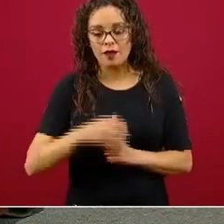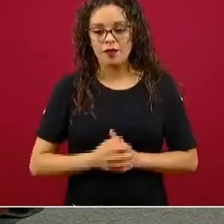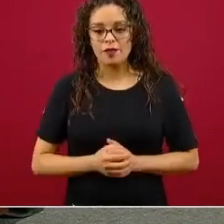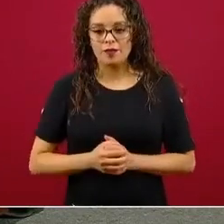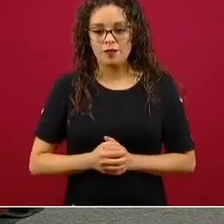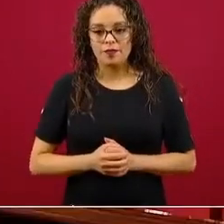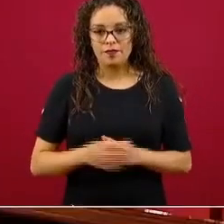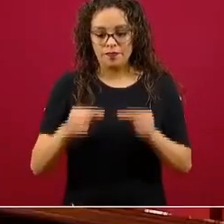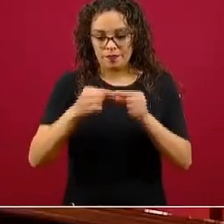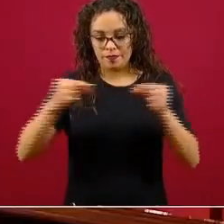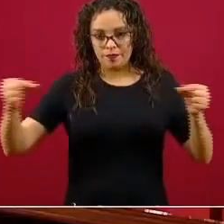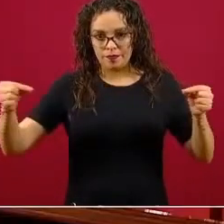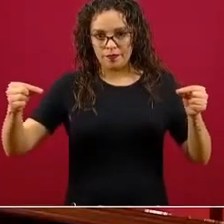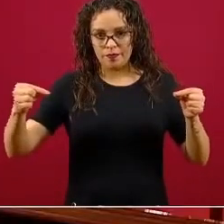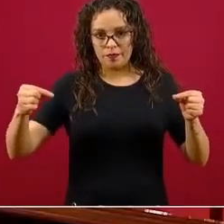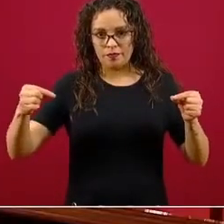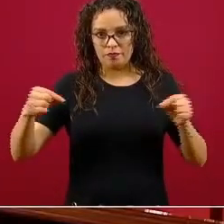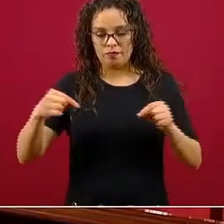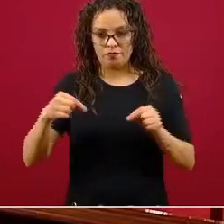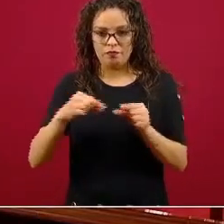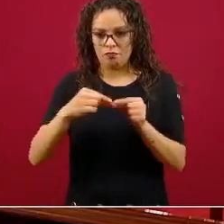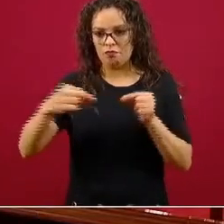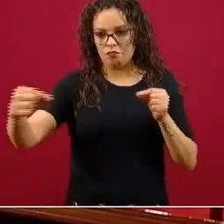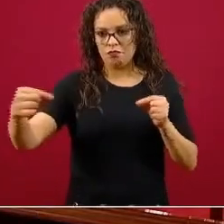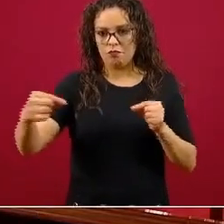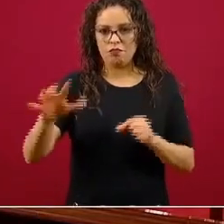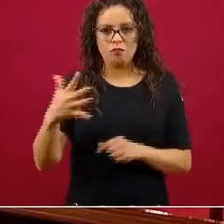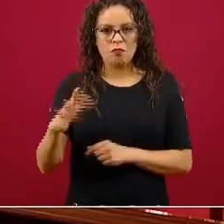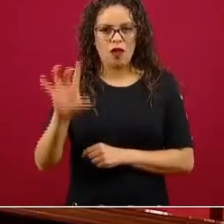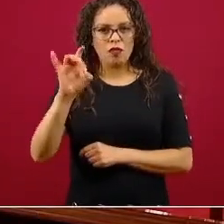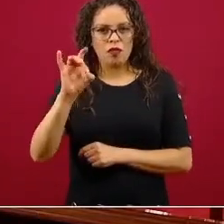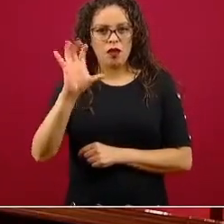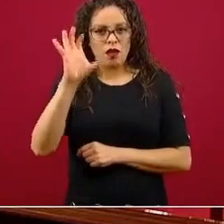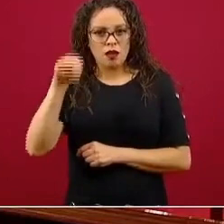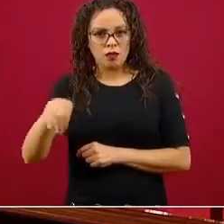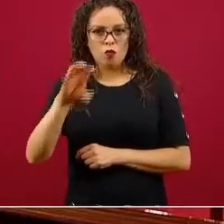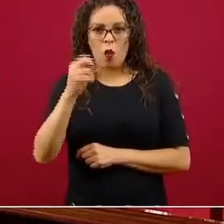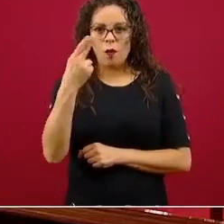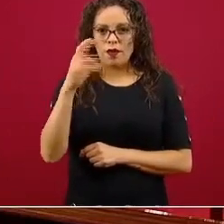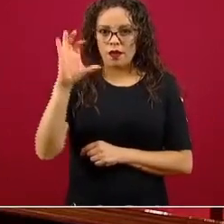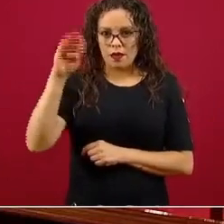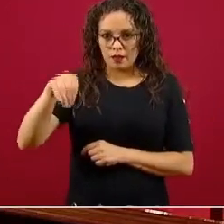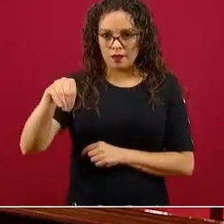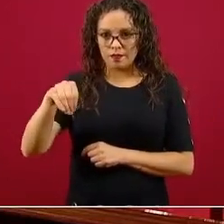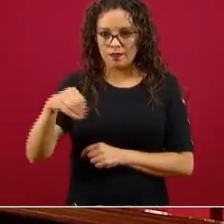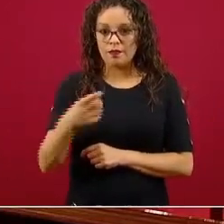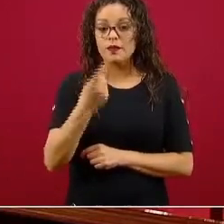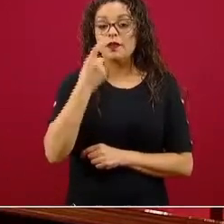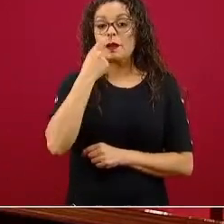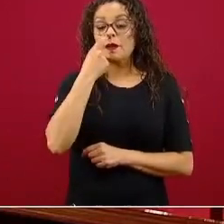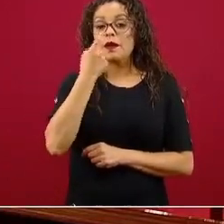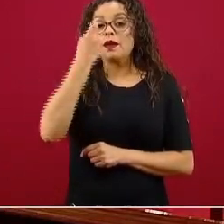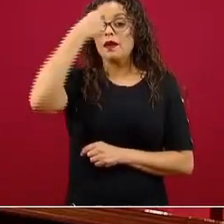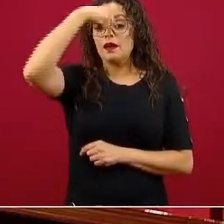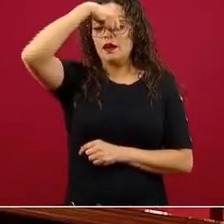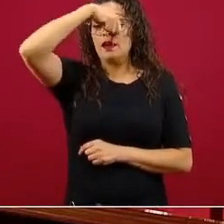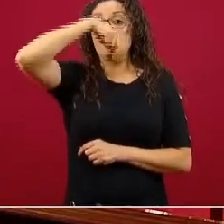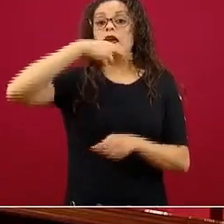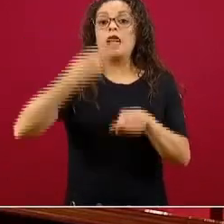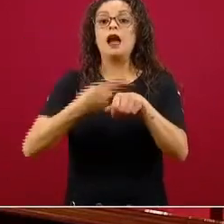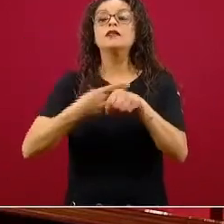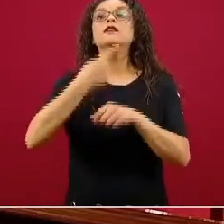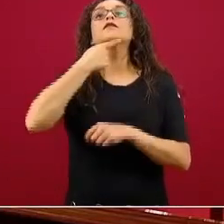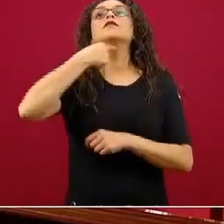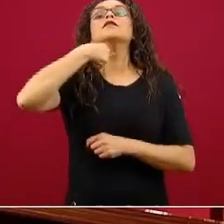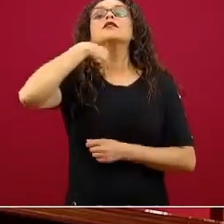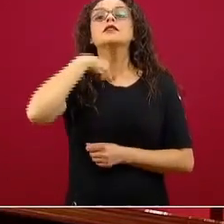hisopo largo, muy largo, casi 30 centímetros, 25 centímetros, a través de la nariz y que llega hasta la garganta. Ese